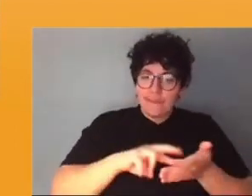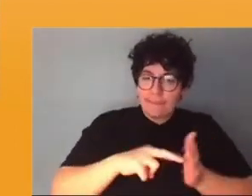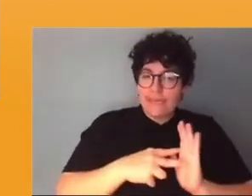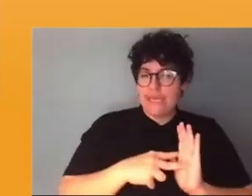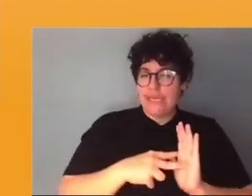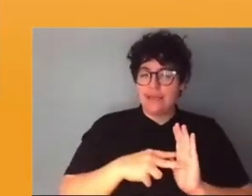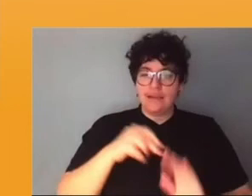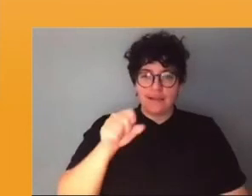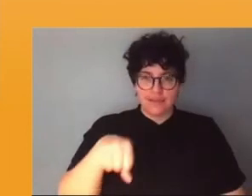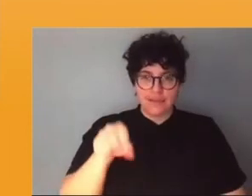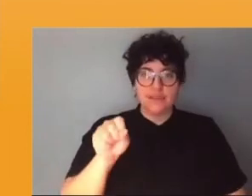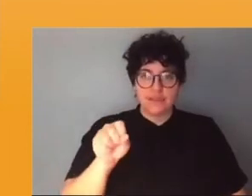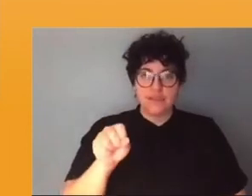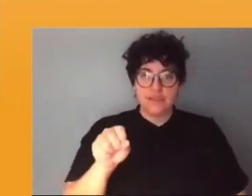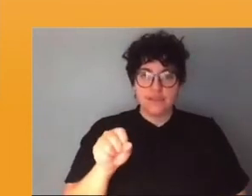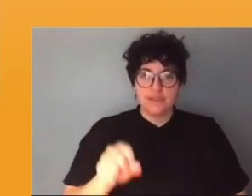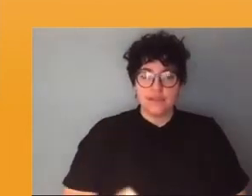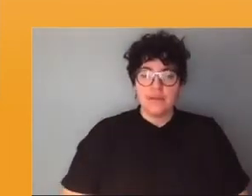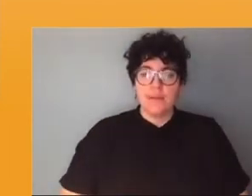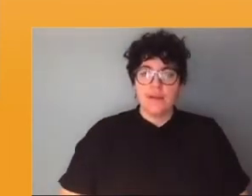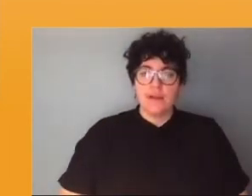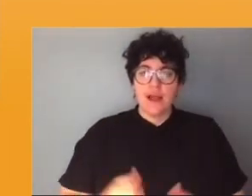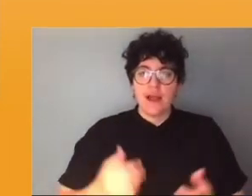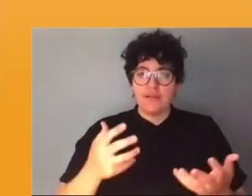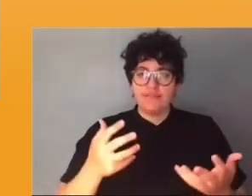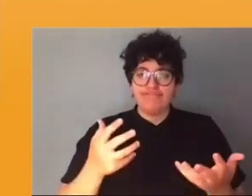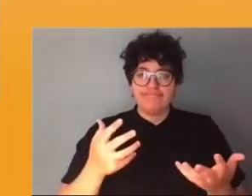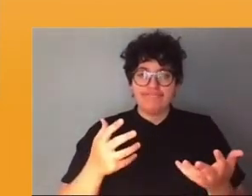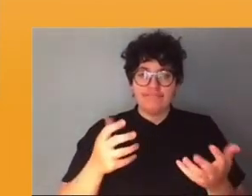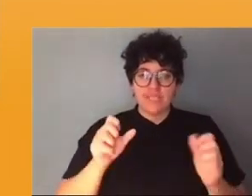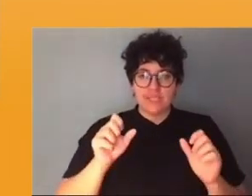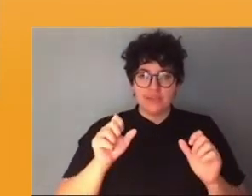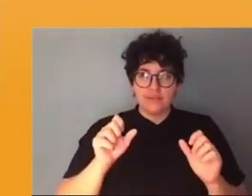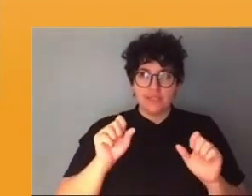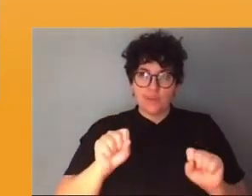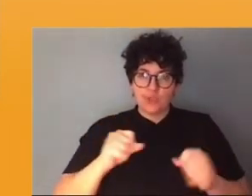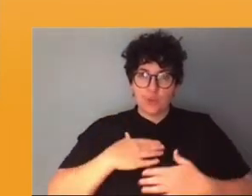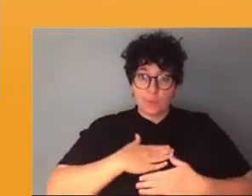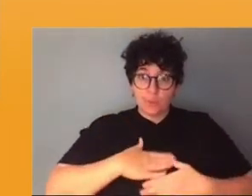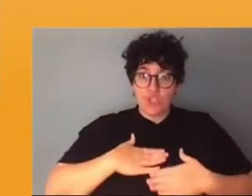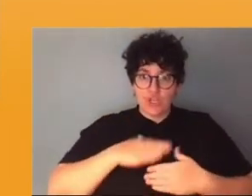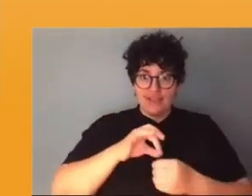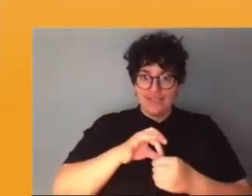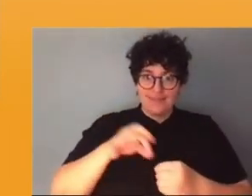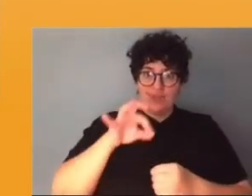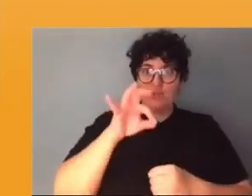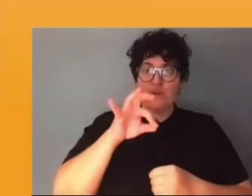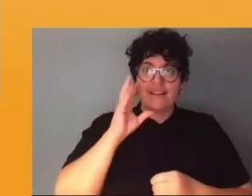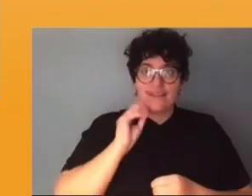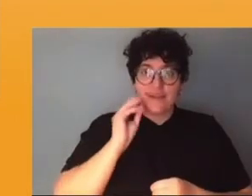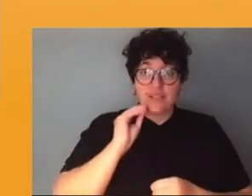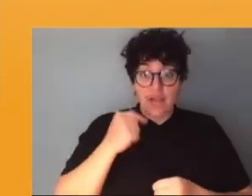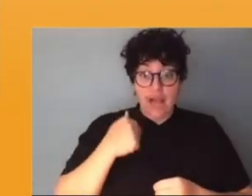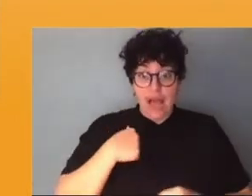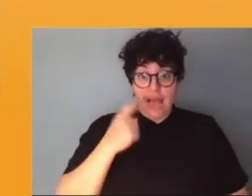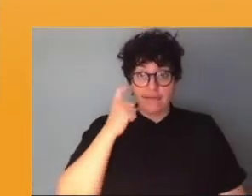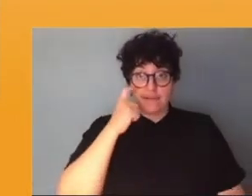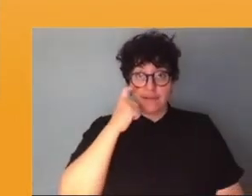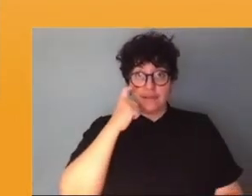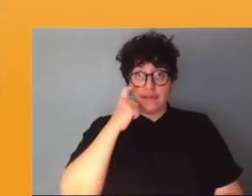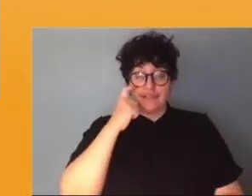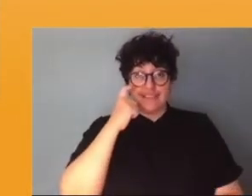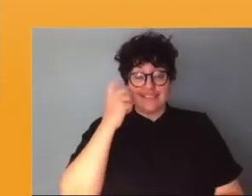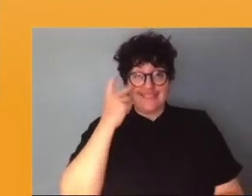poder apreciar la espiritualidad de ello. Y bueno, lo he visto de primera mano, los lugares a donde te puede llevar